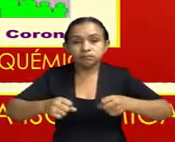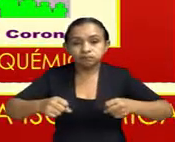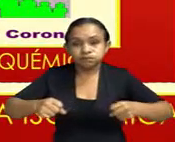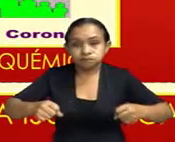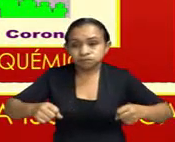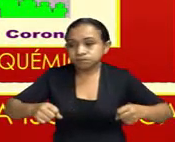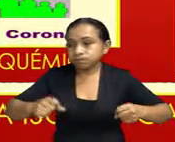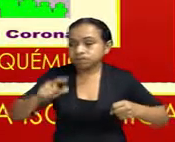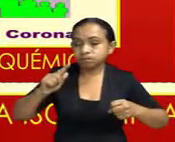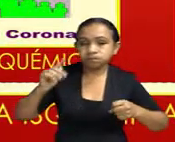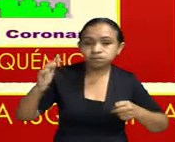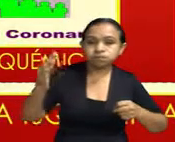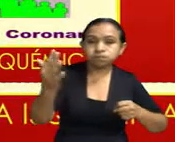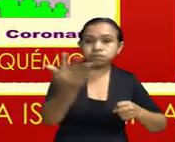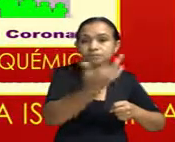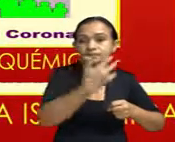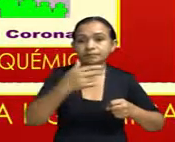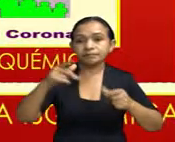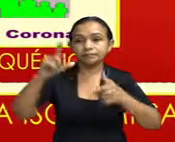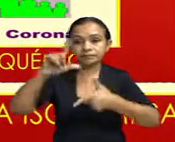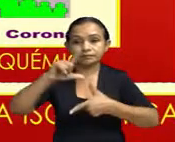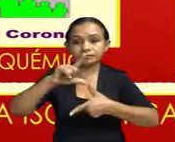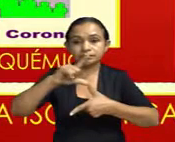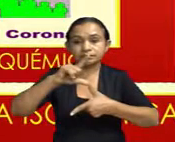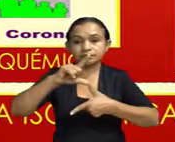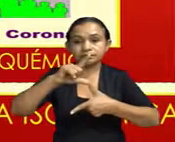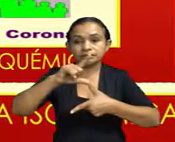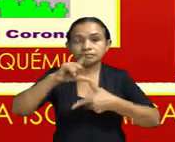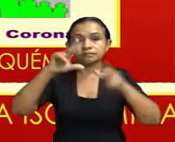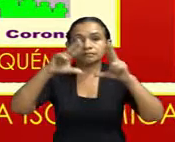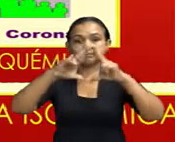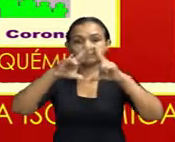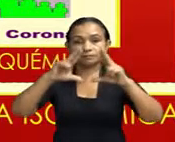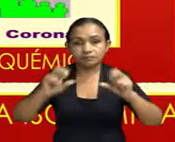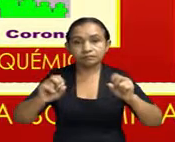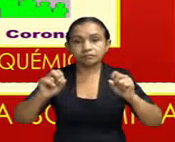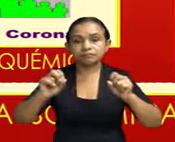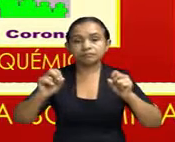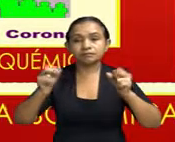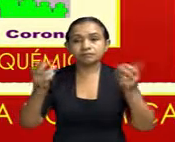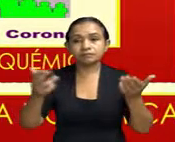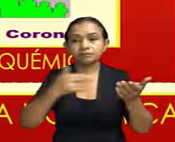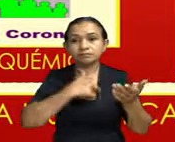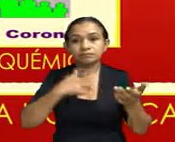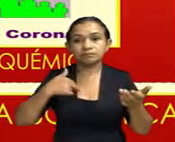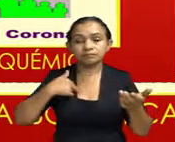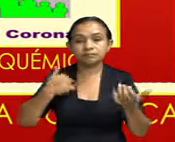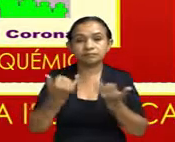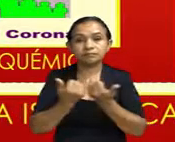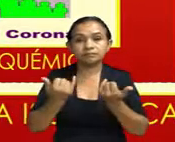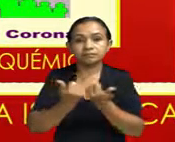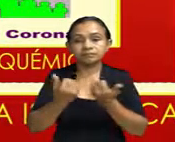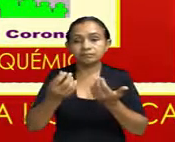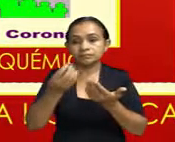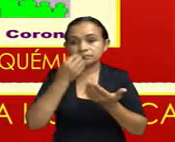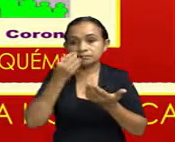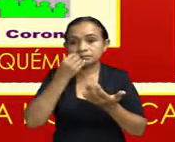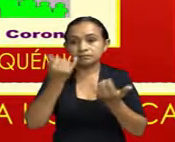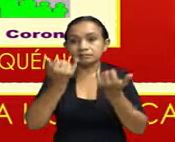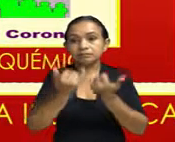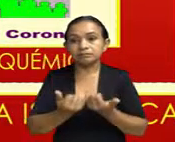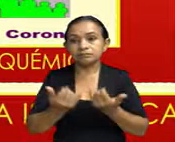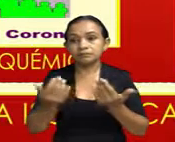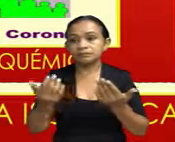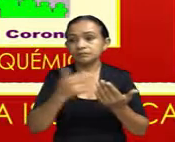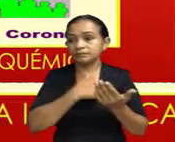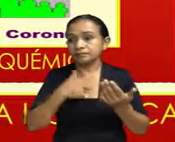todos los países, de hecho en Latinoamérica, desde México, Nicaragua, pues no está exento, el tipo de dieta, el tipo de alimentación,